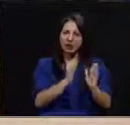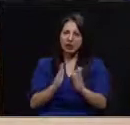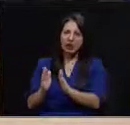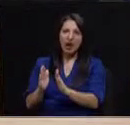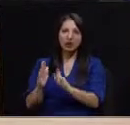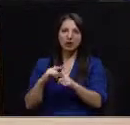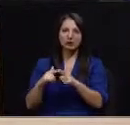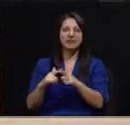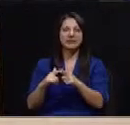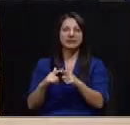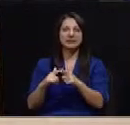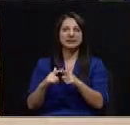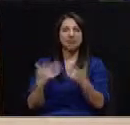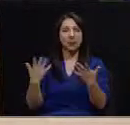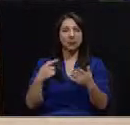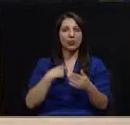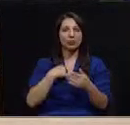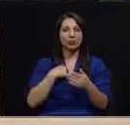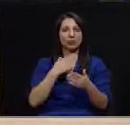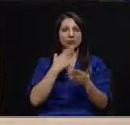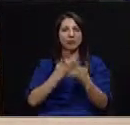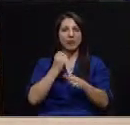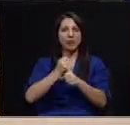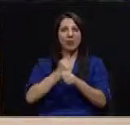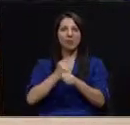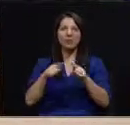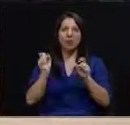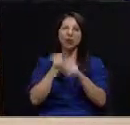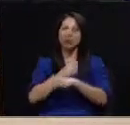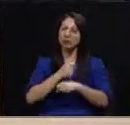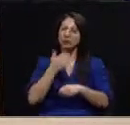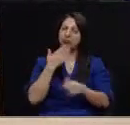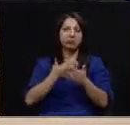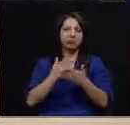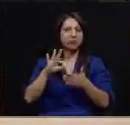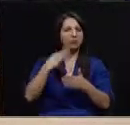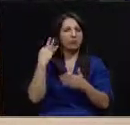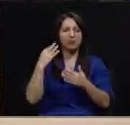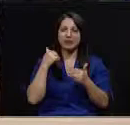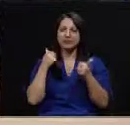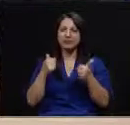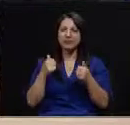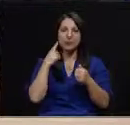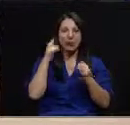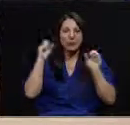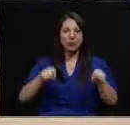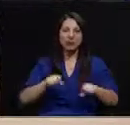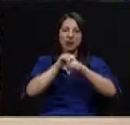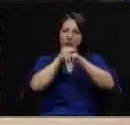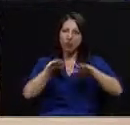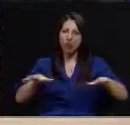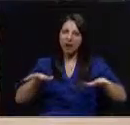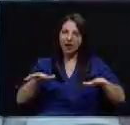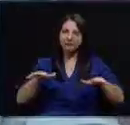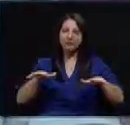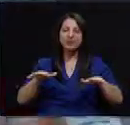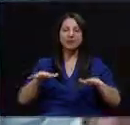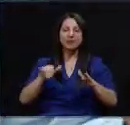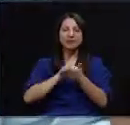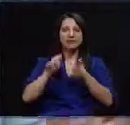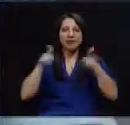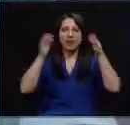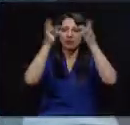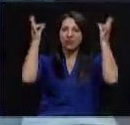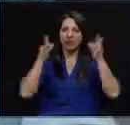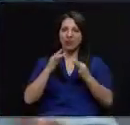ordenado, pues yo no voy a valorar el trabajo, pero sí se hizo de la mejor forma posible, ¿verdad?, para poder divulgar esa